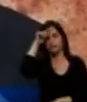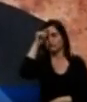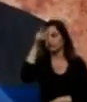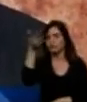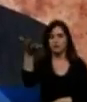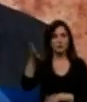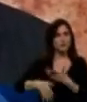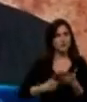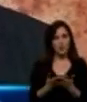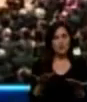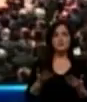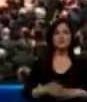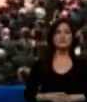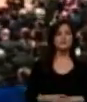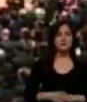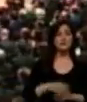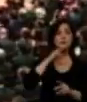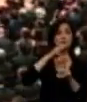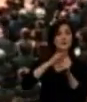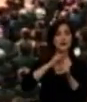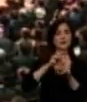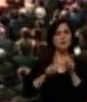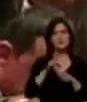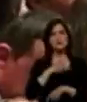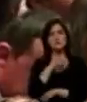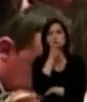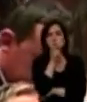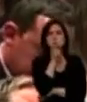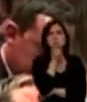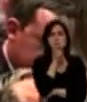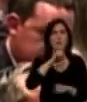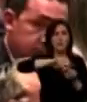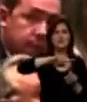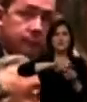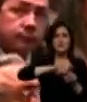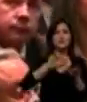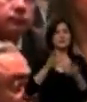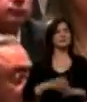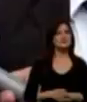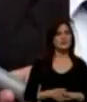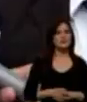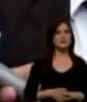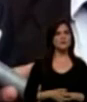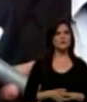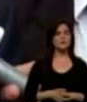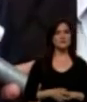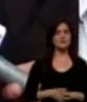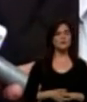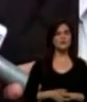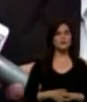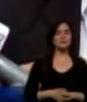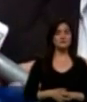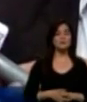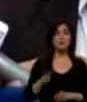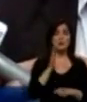y de todo lo que ello implicaba. El mensaje caló en los presentes como un buen síntoma. No obstante, se reservan el derecho a la duda. Ha